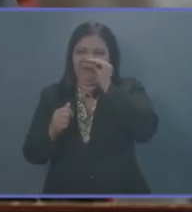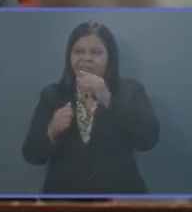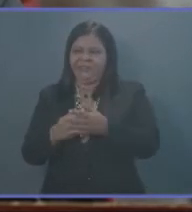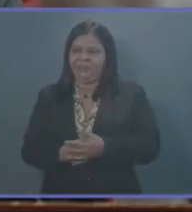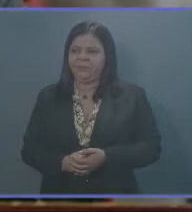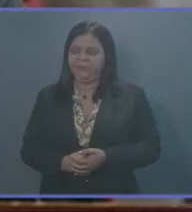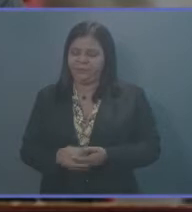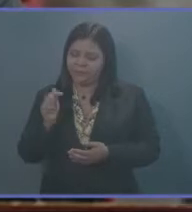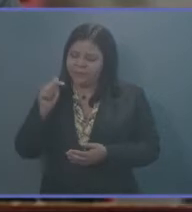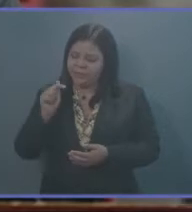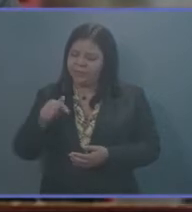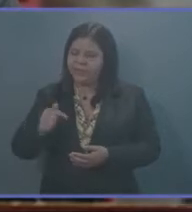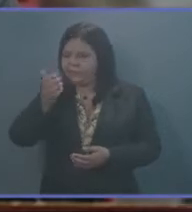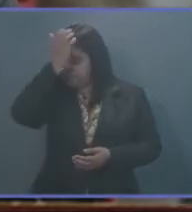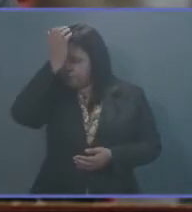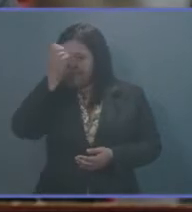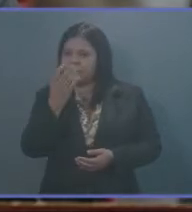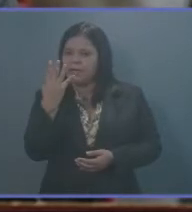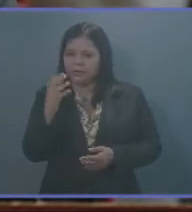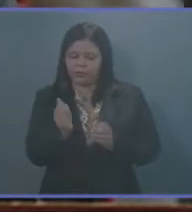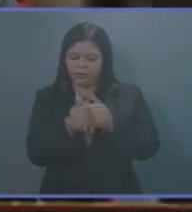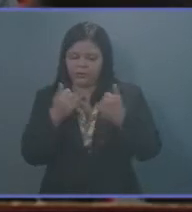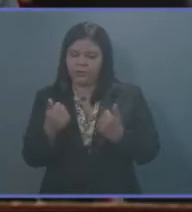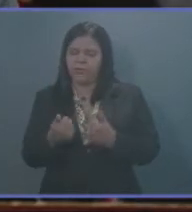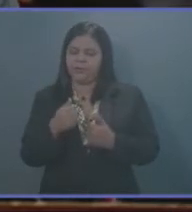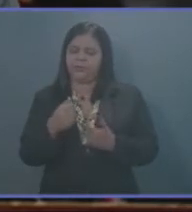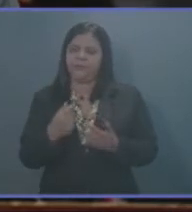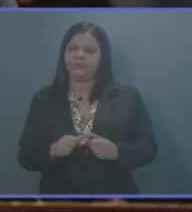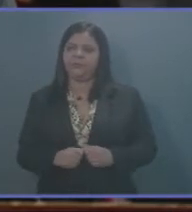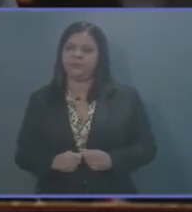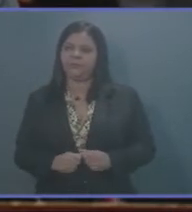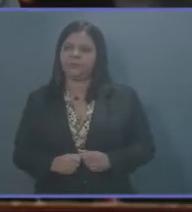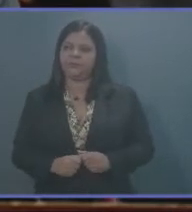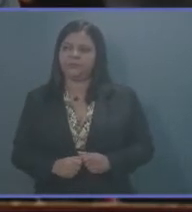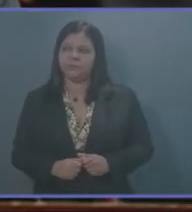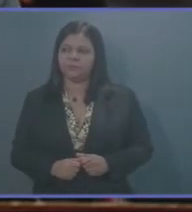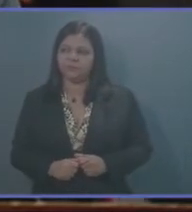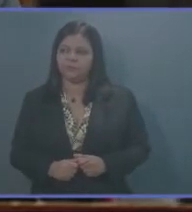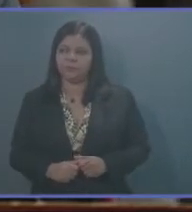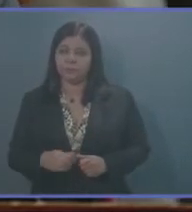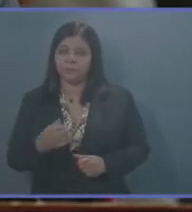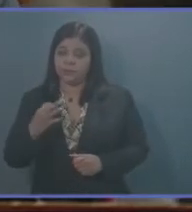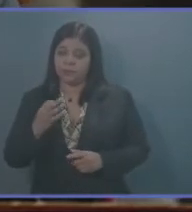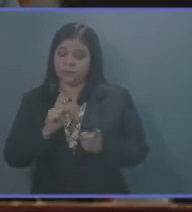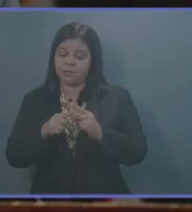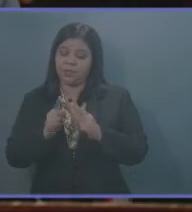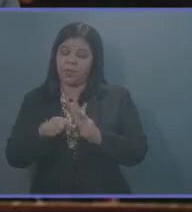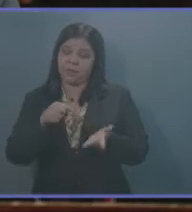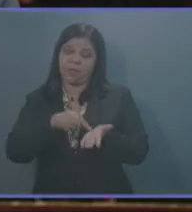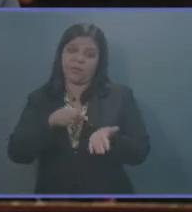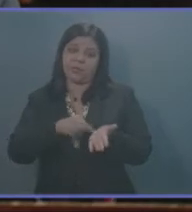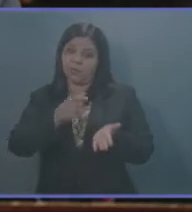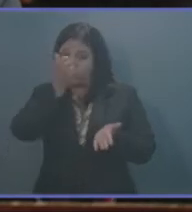Aquí tendría que ser 14 millones el total. Hay que hacer una corrección.